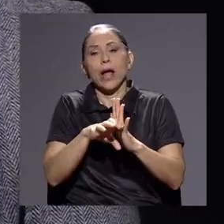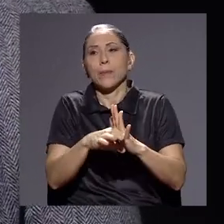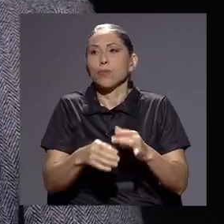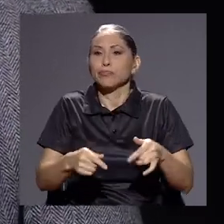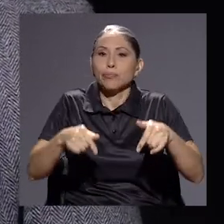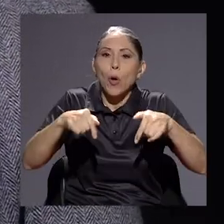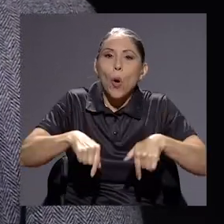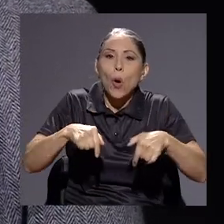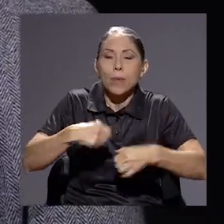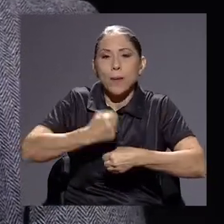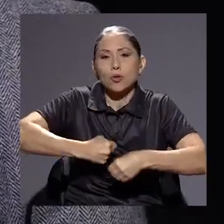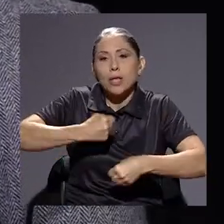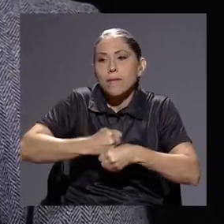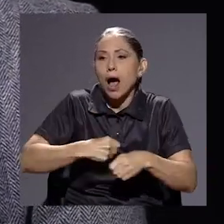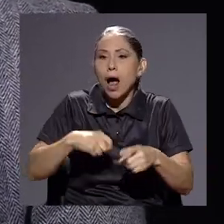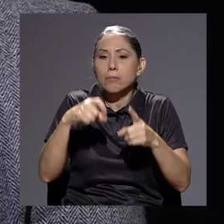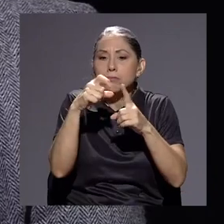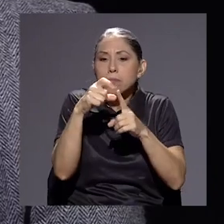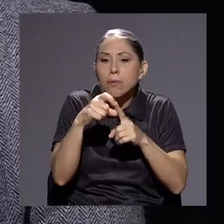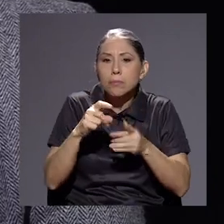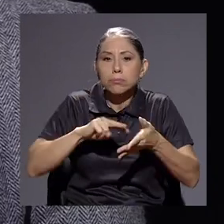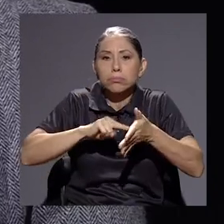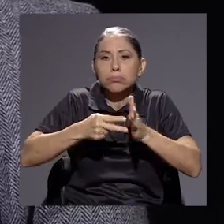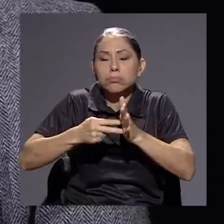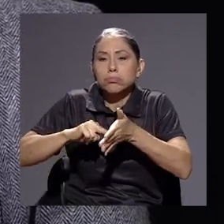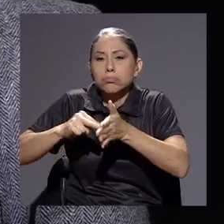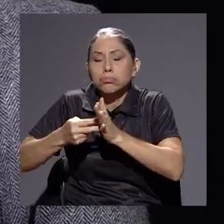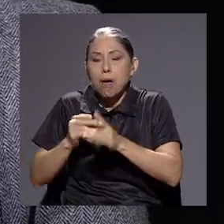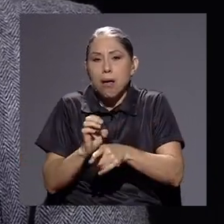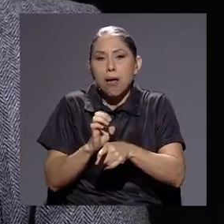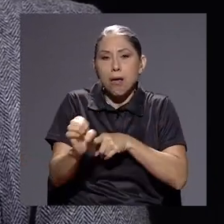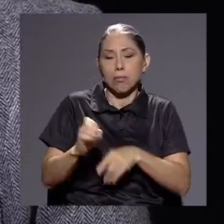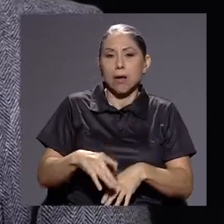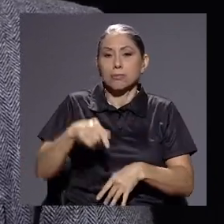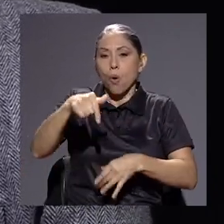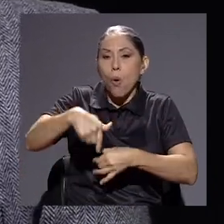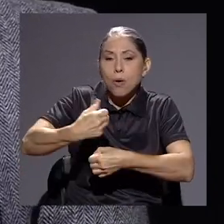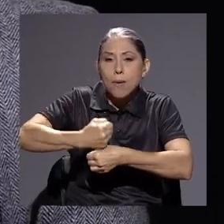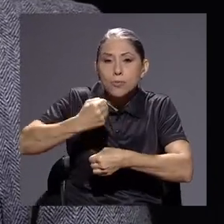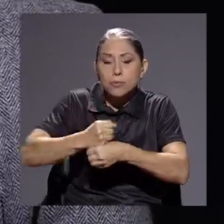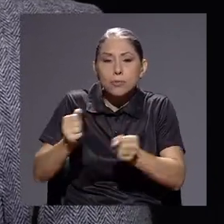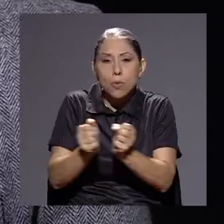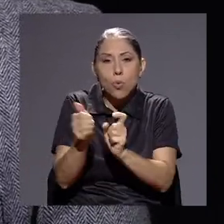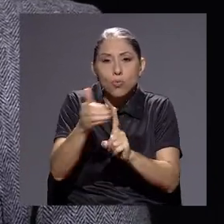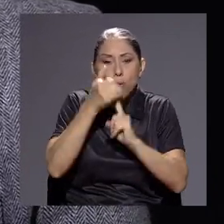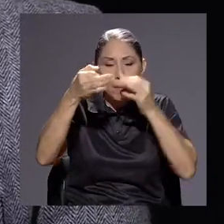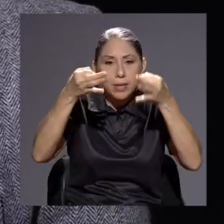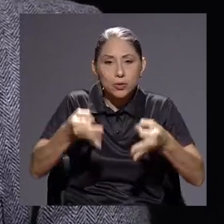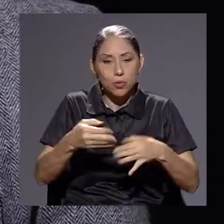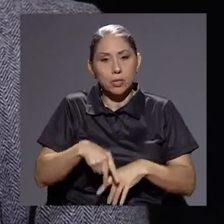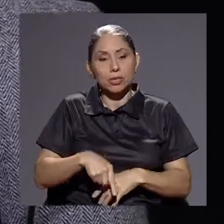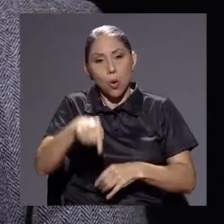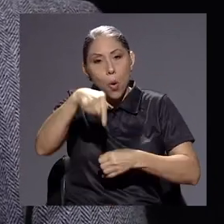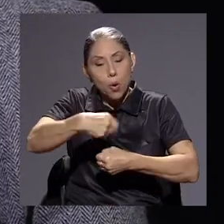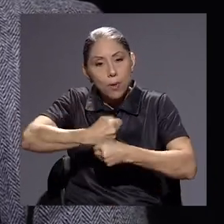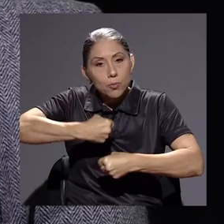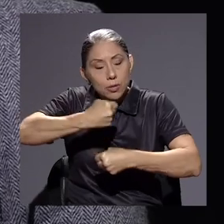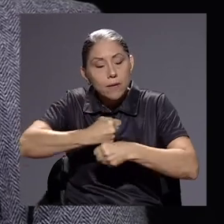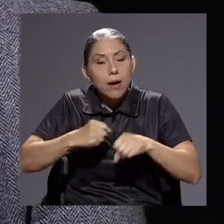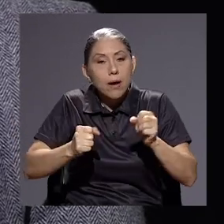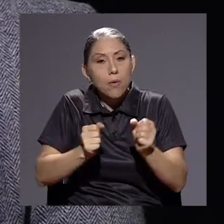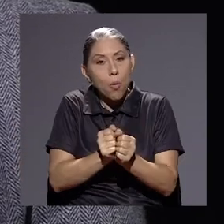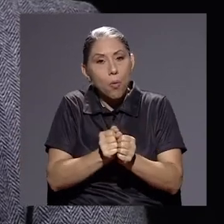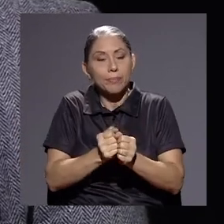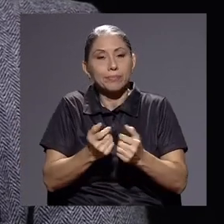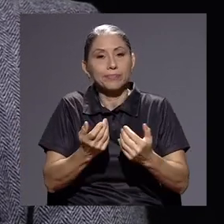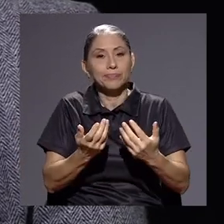trabajar conceptos de ética, vamos a trabajar toma de decisiones, vamos a trabajar la posibilidad de ver